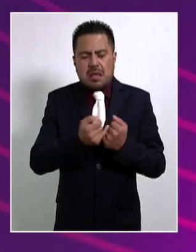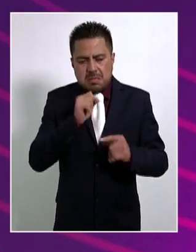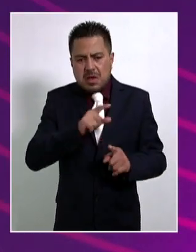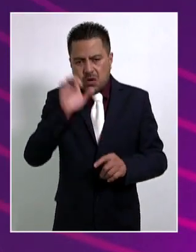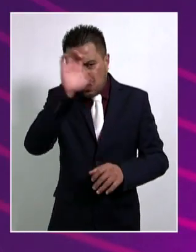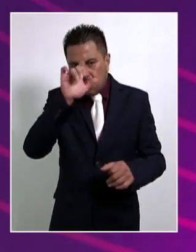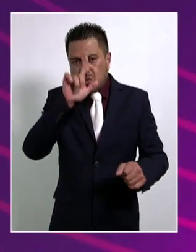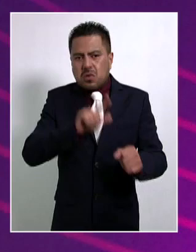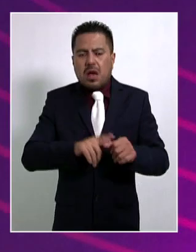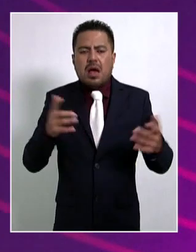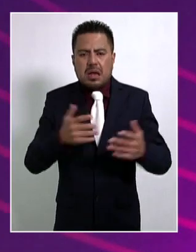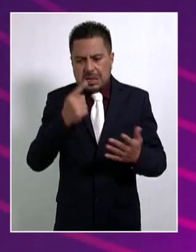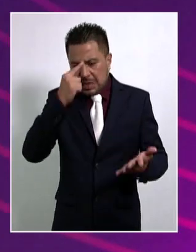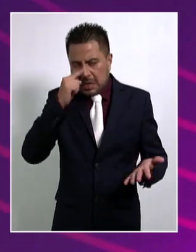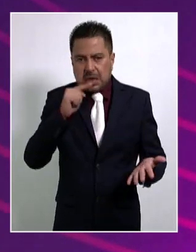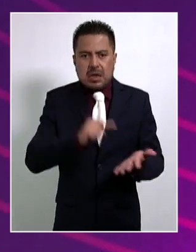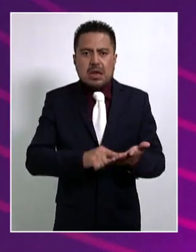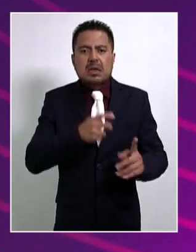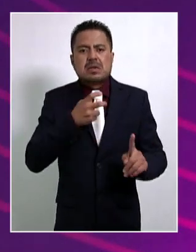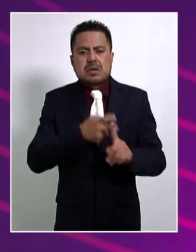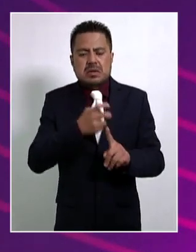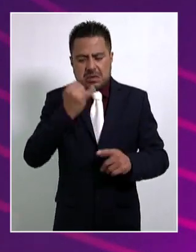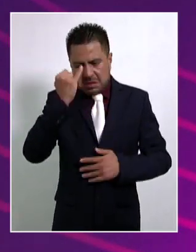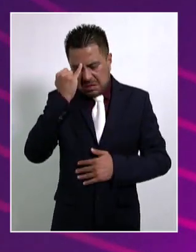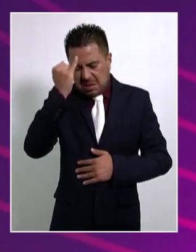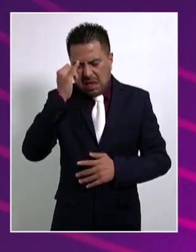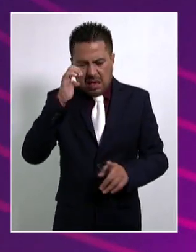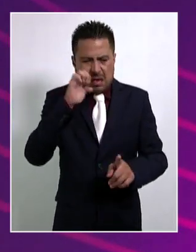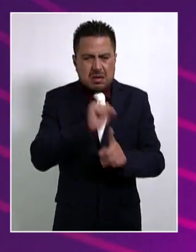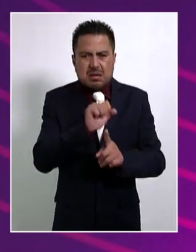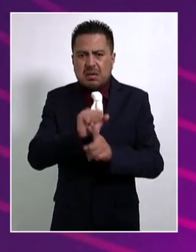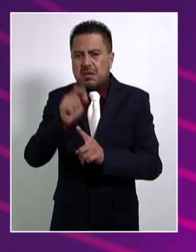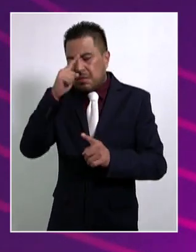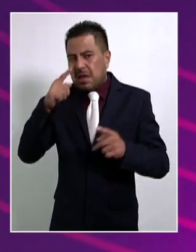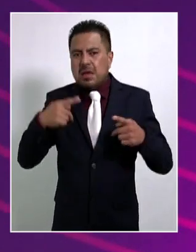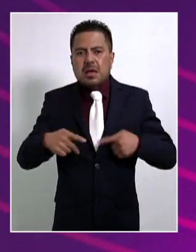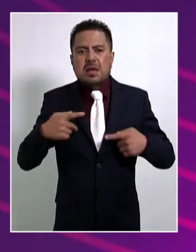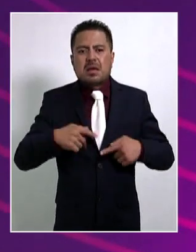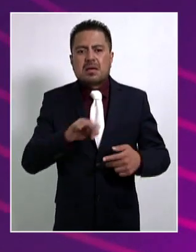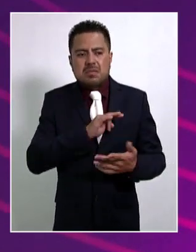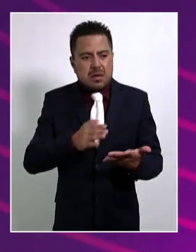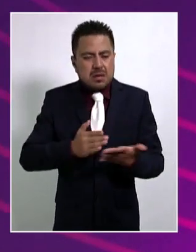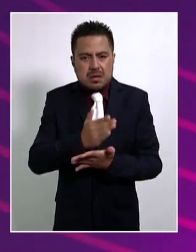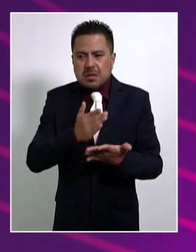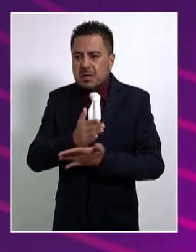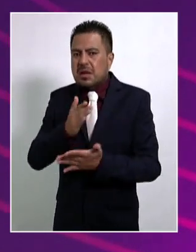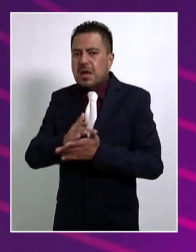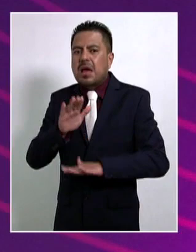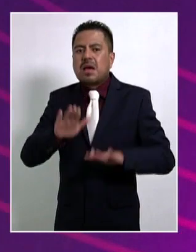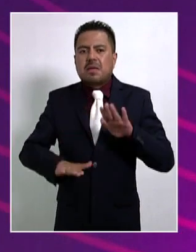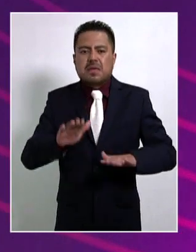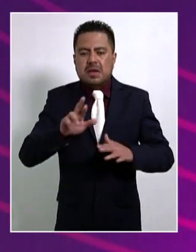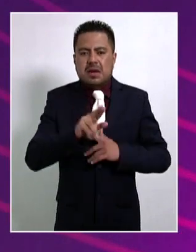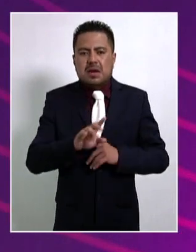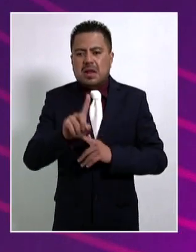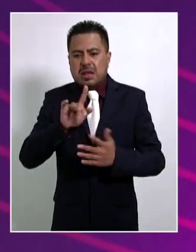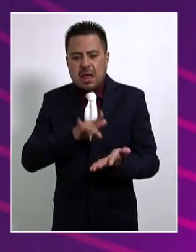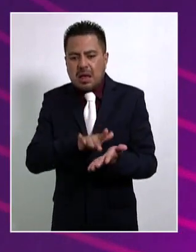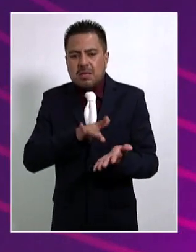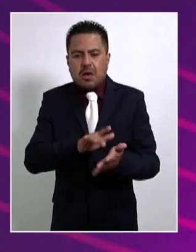cultural, que creemos que es ese pretexto ideal para que la gente llegue y empiece a generar redes de apoyo